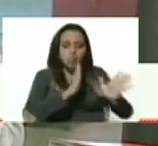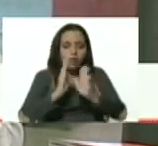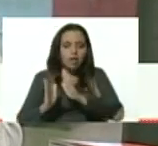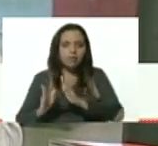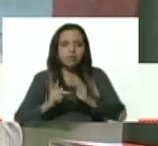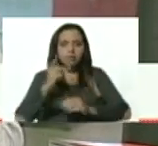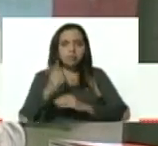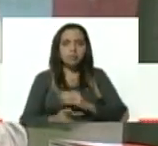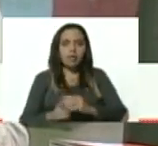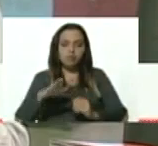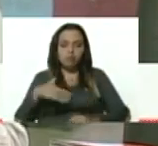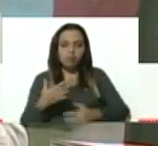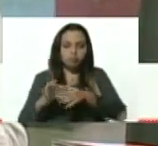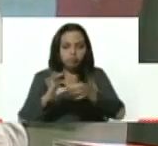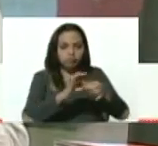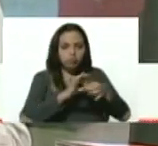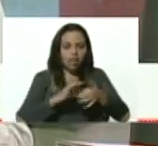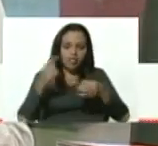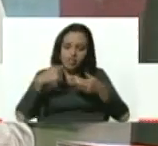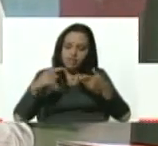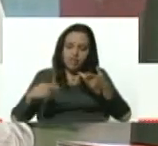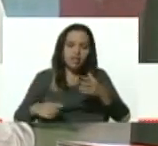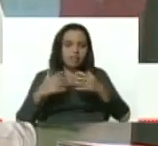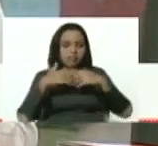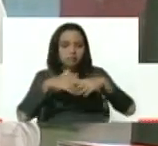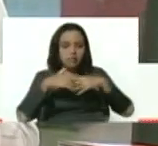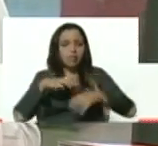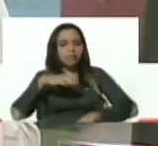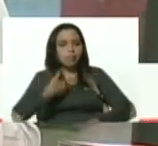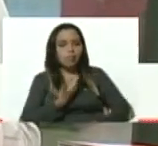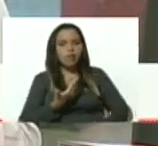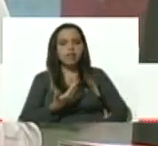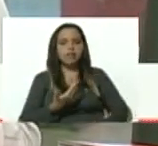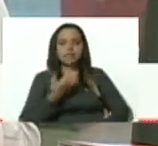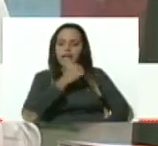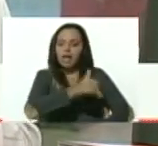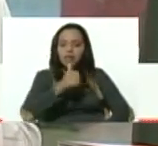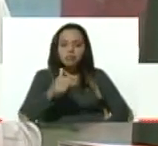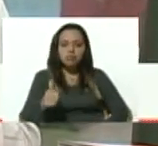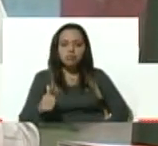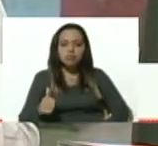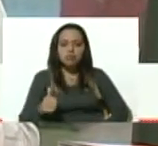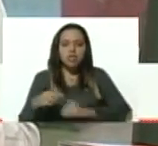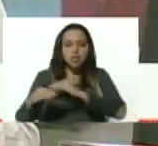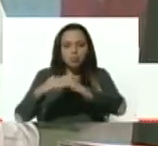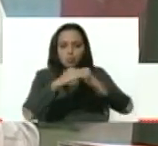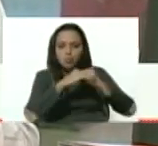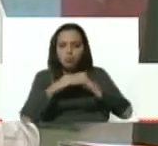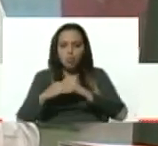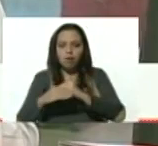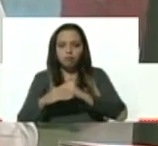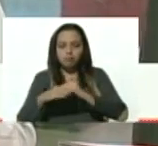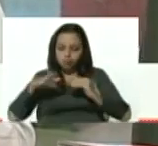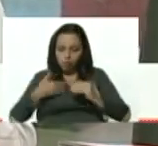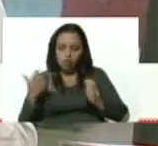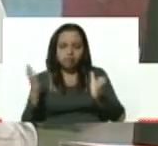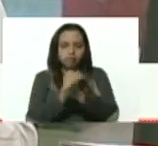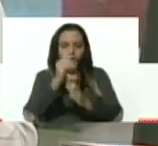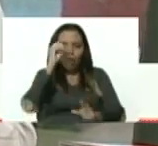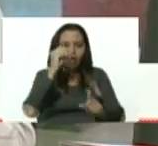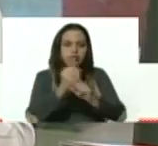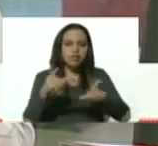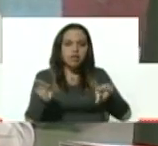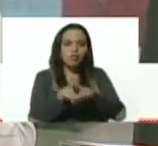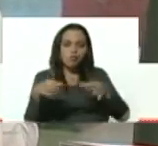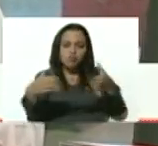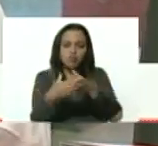nos permite articularnos con el resto de las industrias para que todos de manera sincrónica llevemos adelante la meta como un solo equipo que